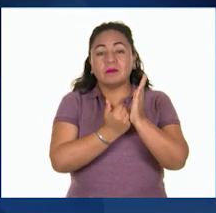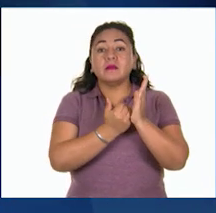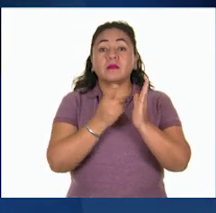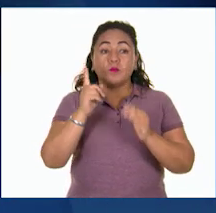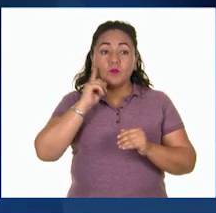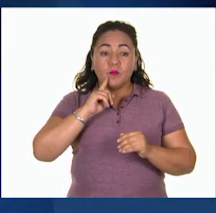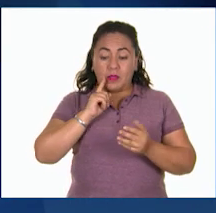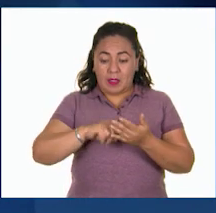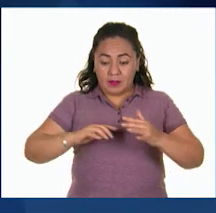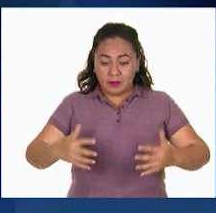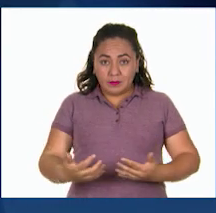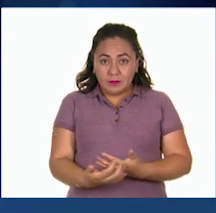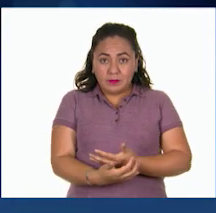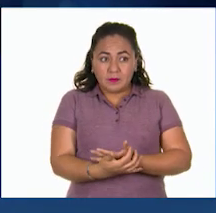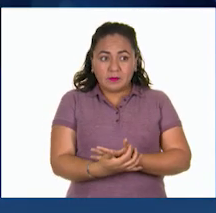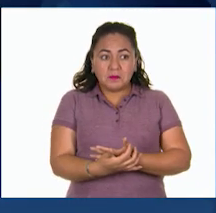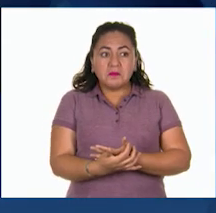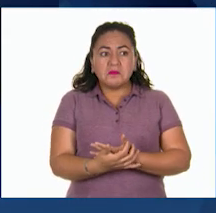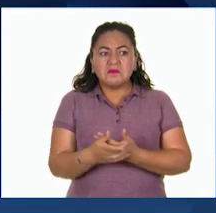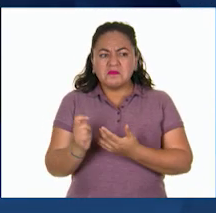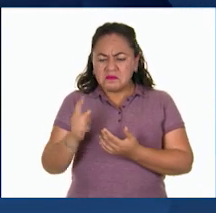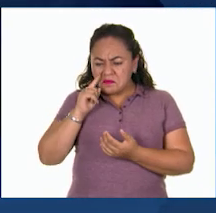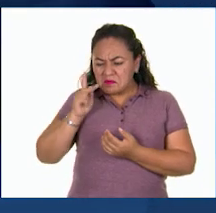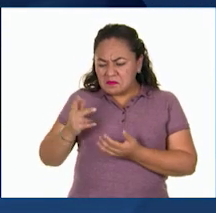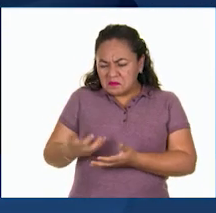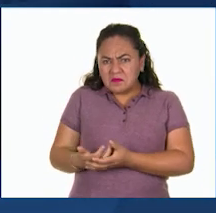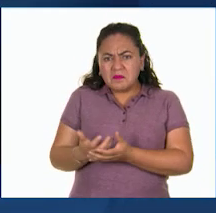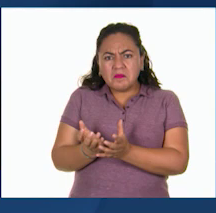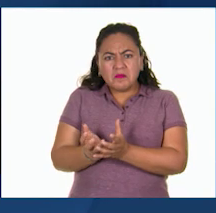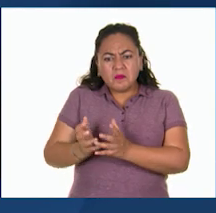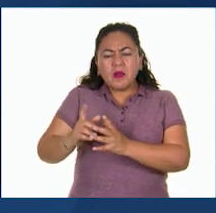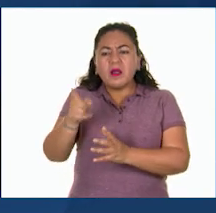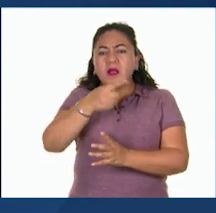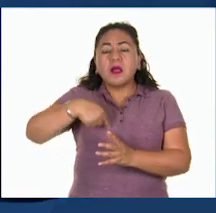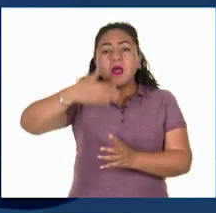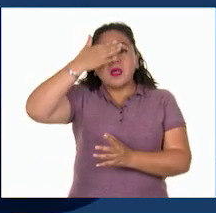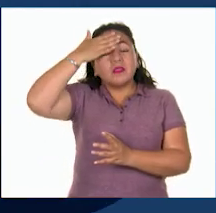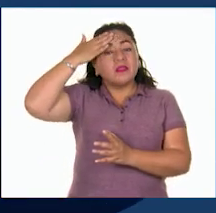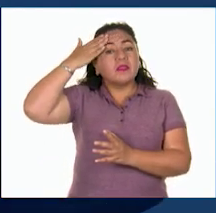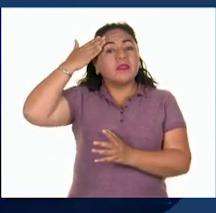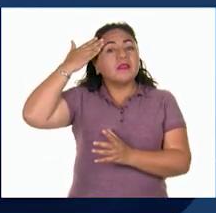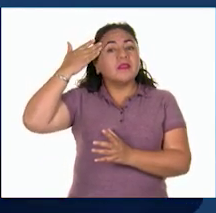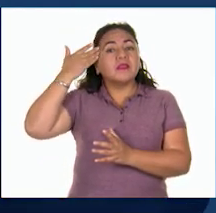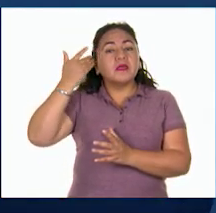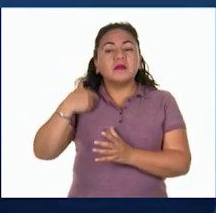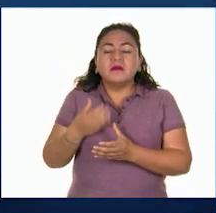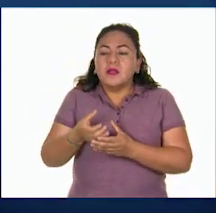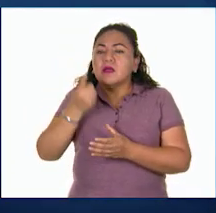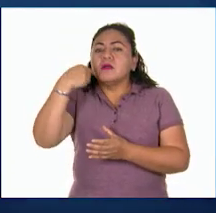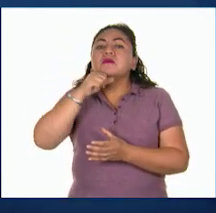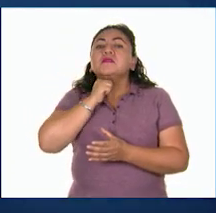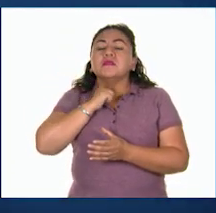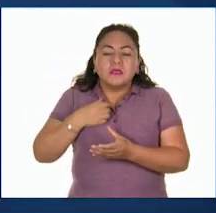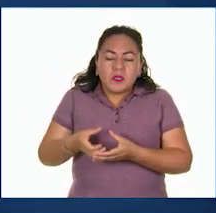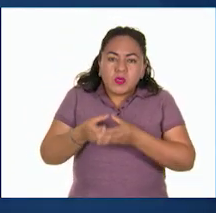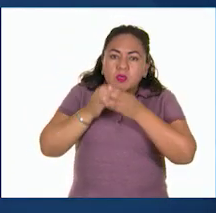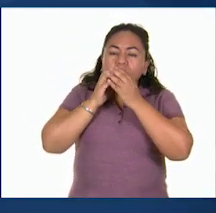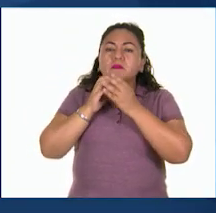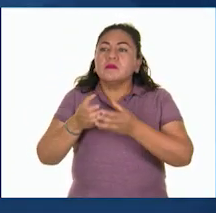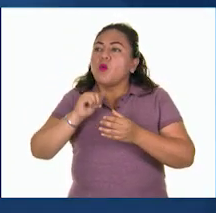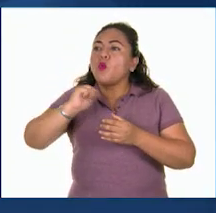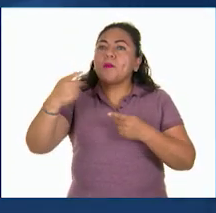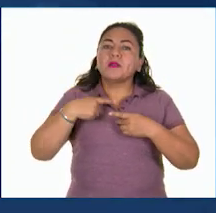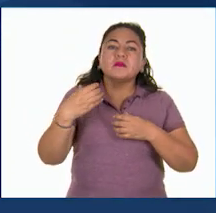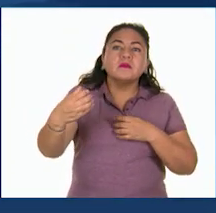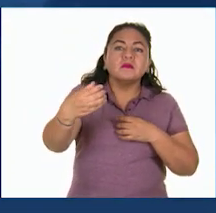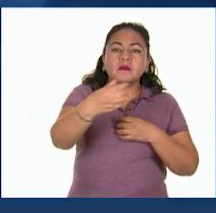sostiene en sus manos es la copa misteriosa de la que hemos bebido sin saber, la sed que hemos calmado por otras bocas,